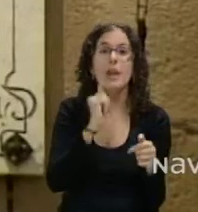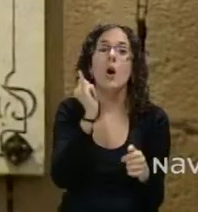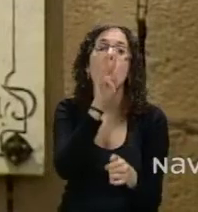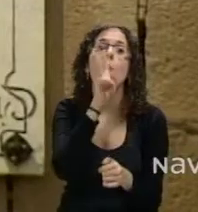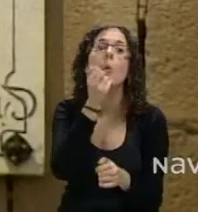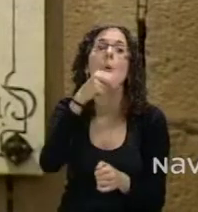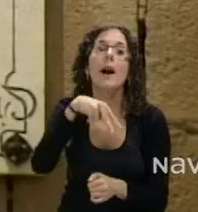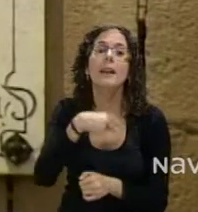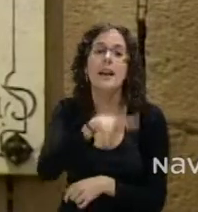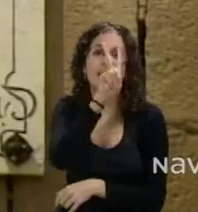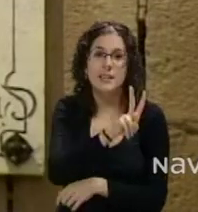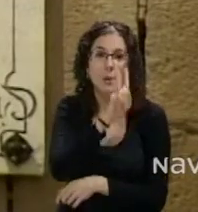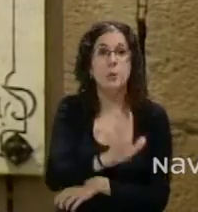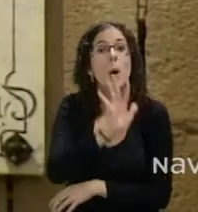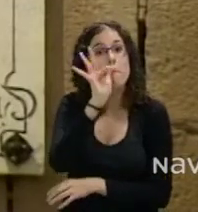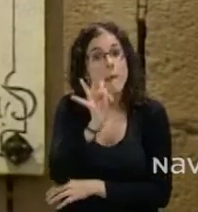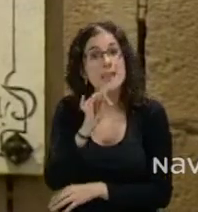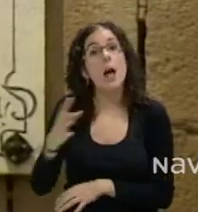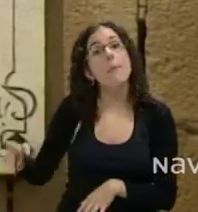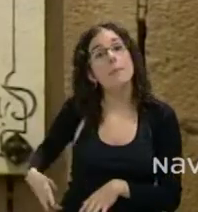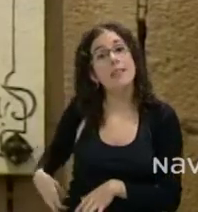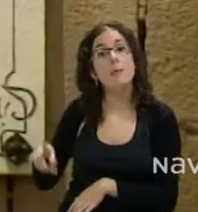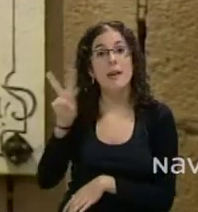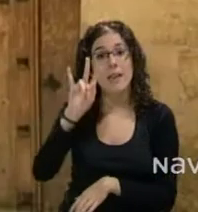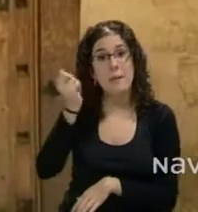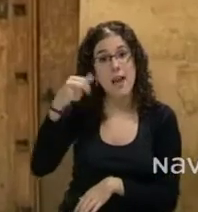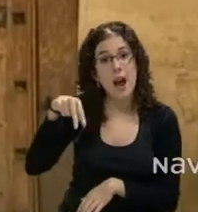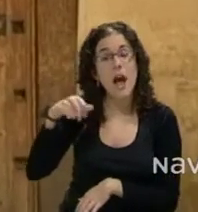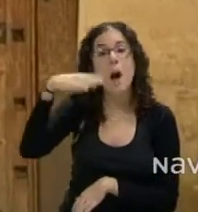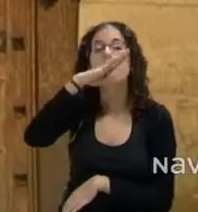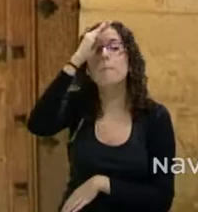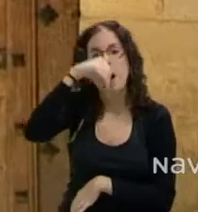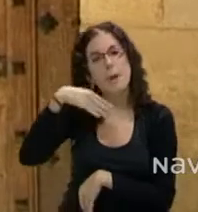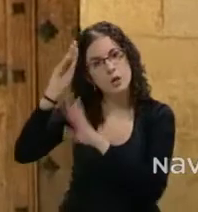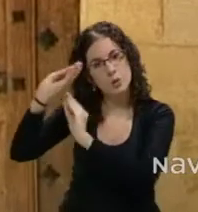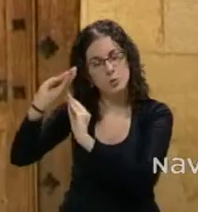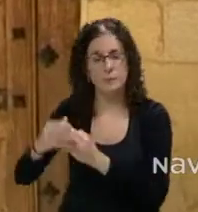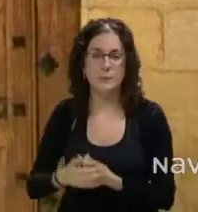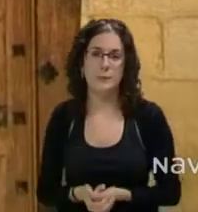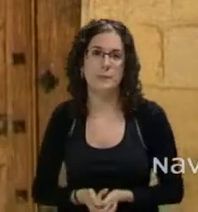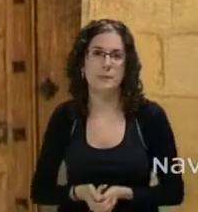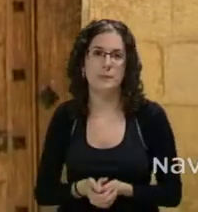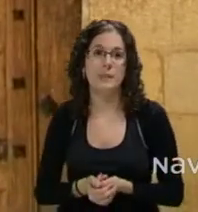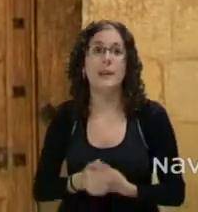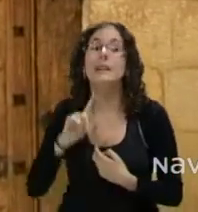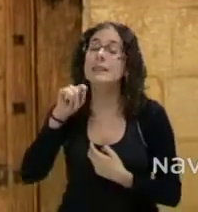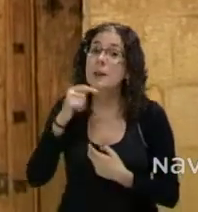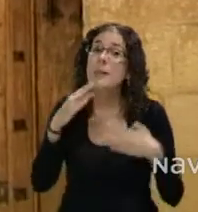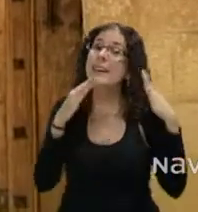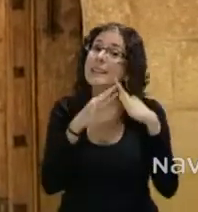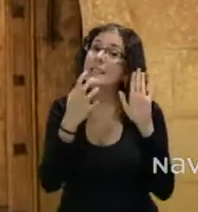el padre del príncipe de Viana. Tenemos también dos casas con escudos del siglo XVI en el que se